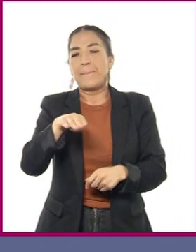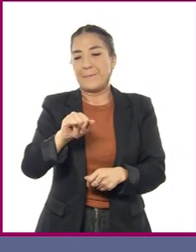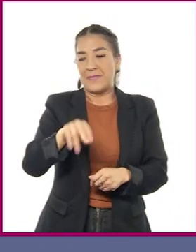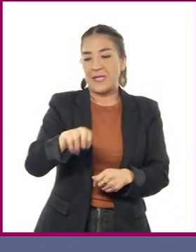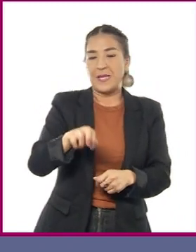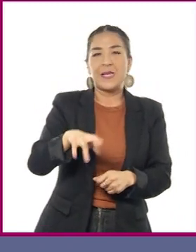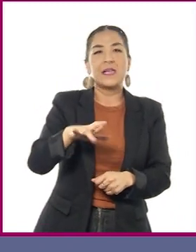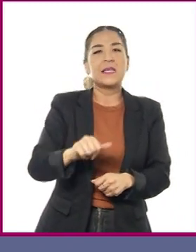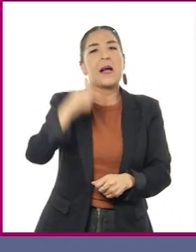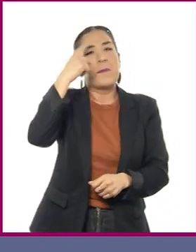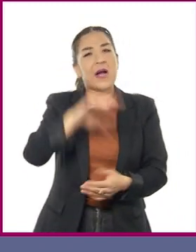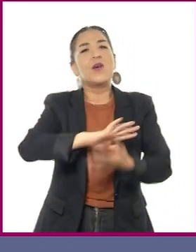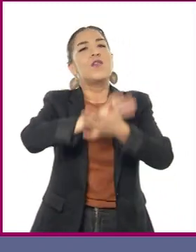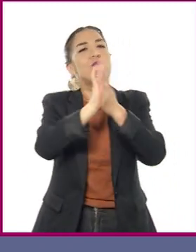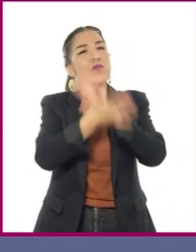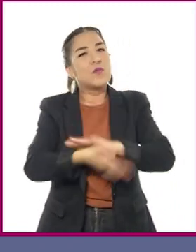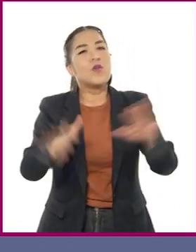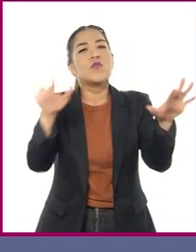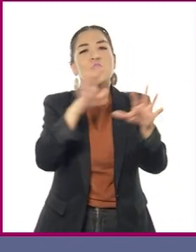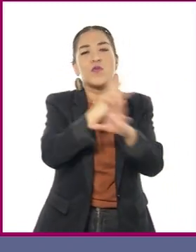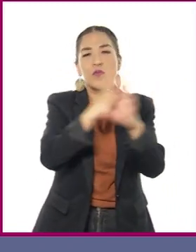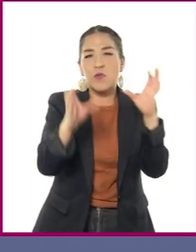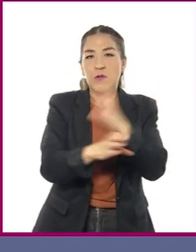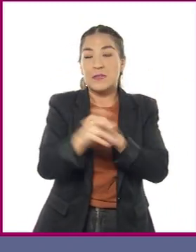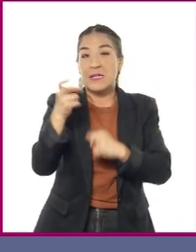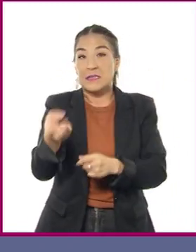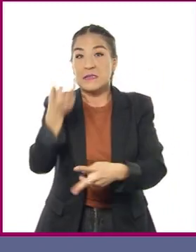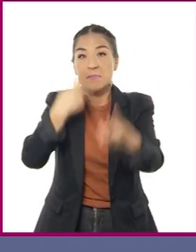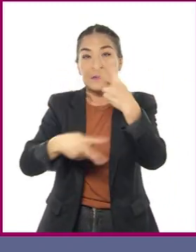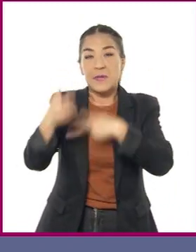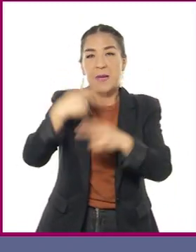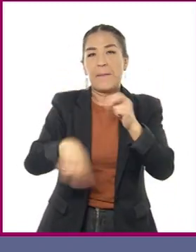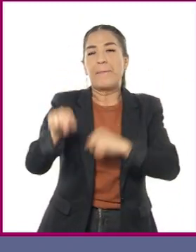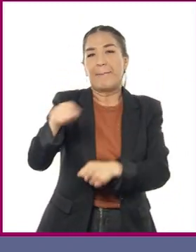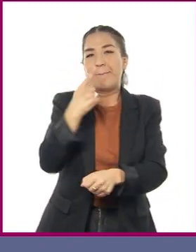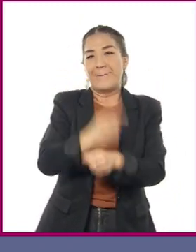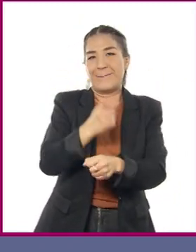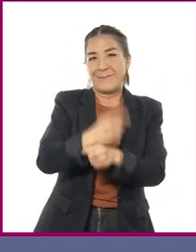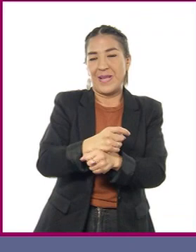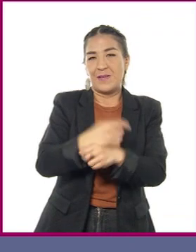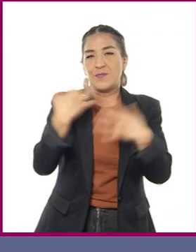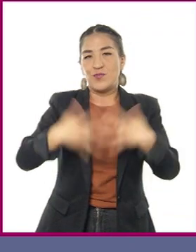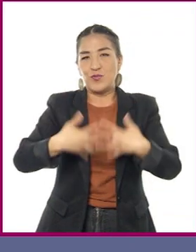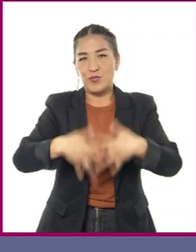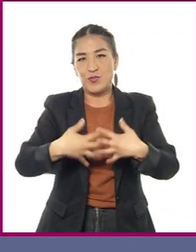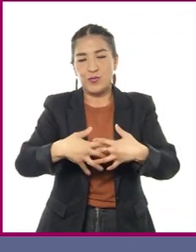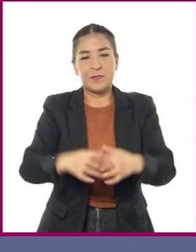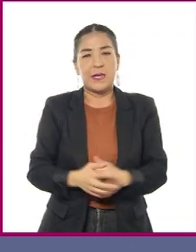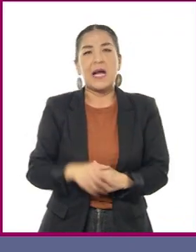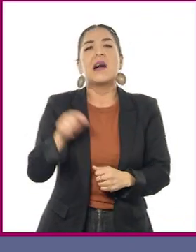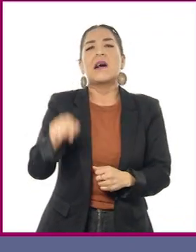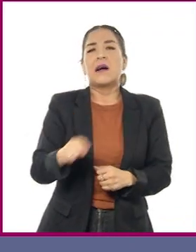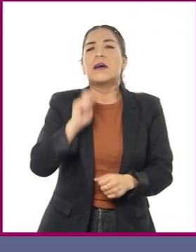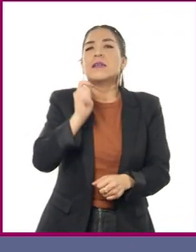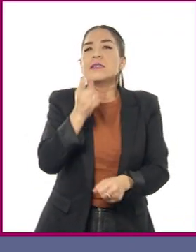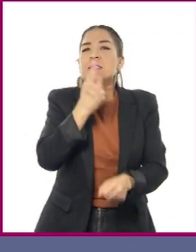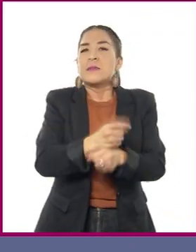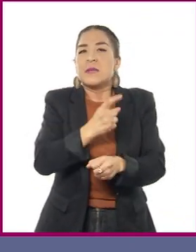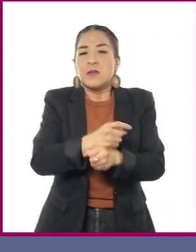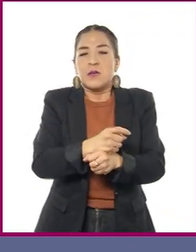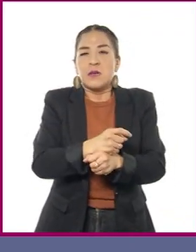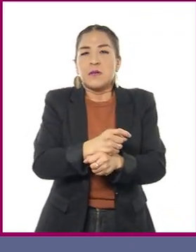que transforman cosas que vienen del sector primario. Aquí cabría, por ejemplo,